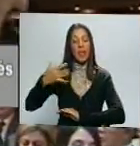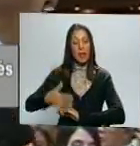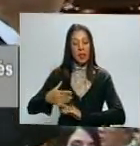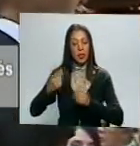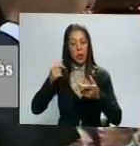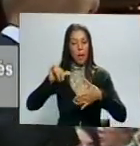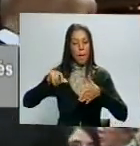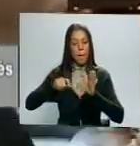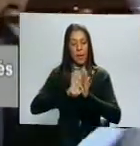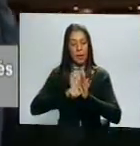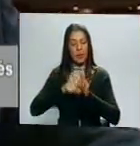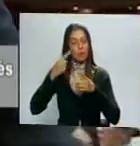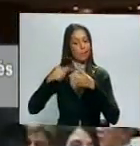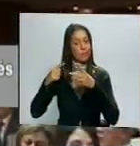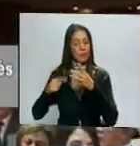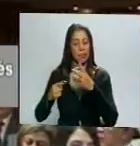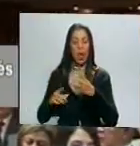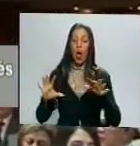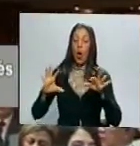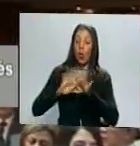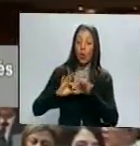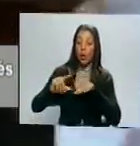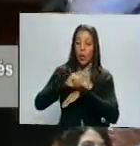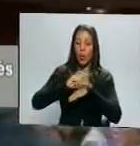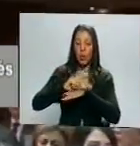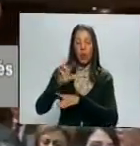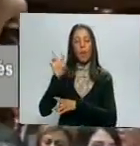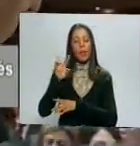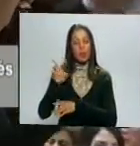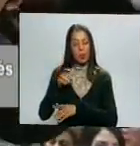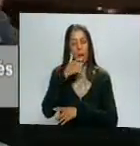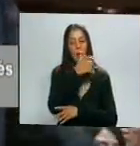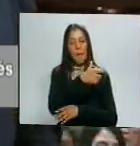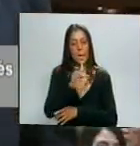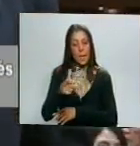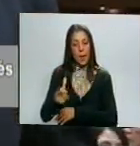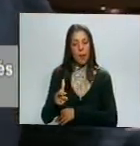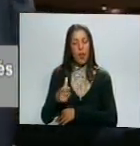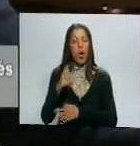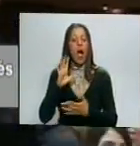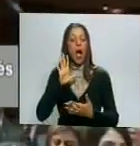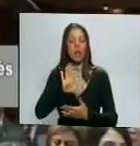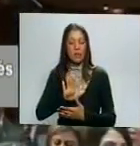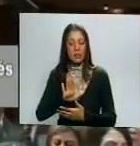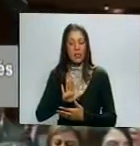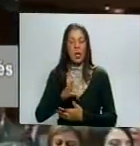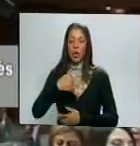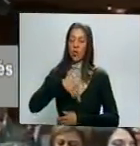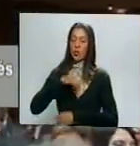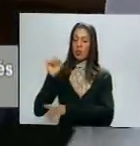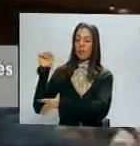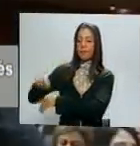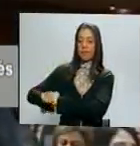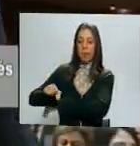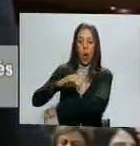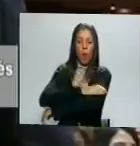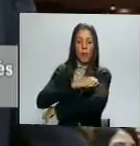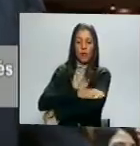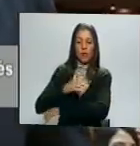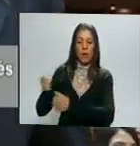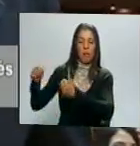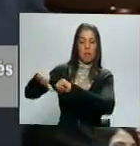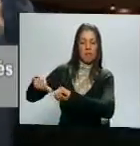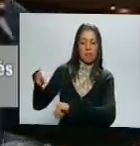Presos, etcétera, junto con el Estado venezolano, el pueblo. Esa es la manera de derrotar la guerra económica y estamos seguros